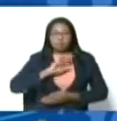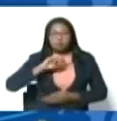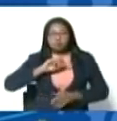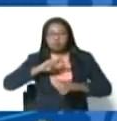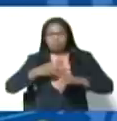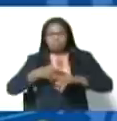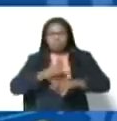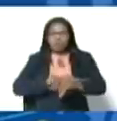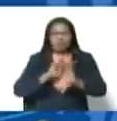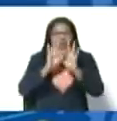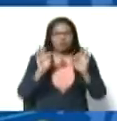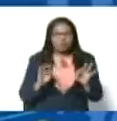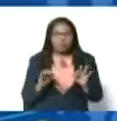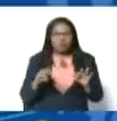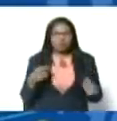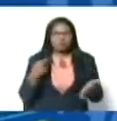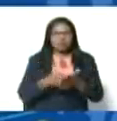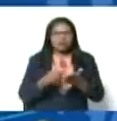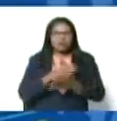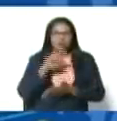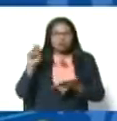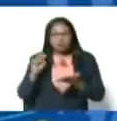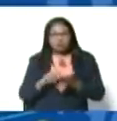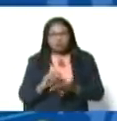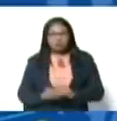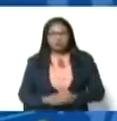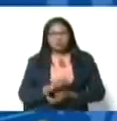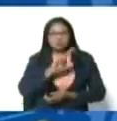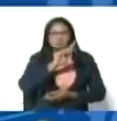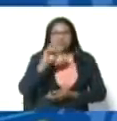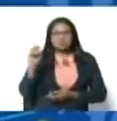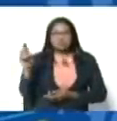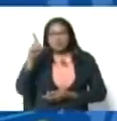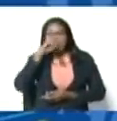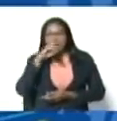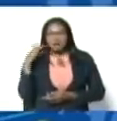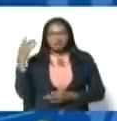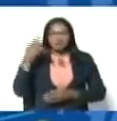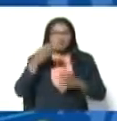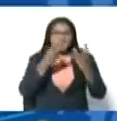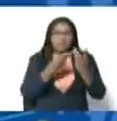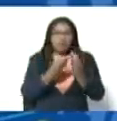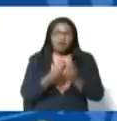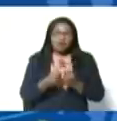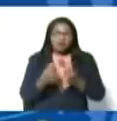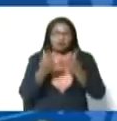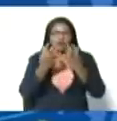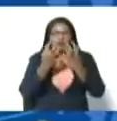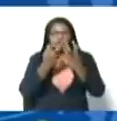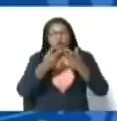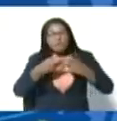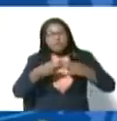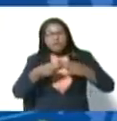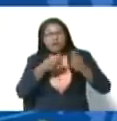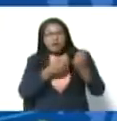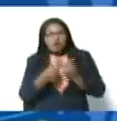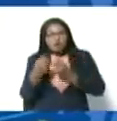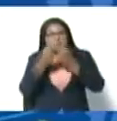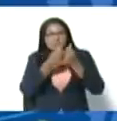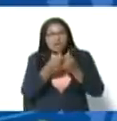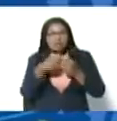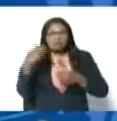de los ingresos nacionales, nunca antes visto en 100 años. En 100 años de economía petrolera jamás había sucedido lo que